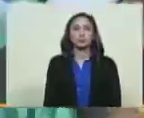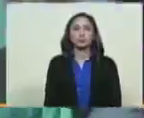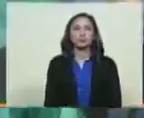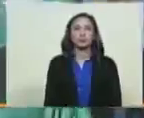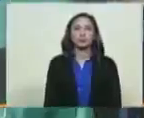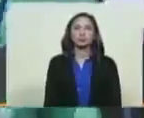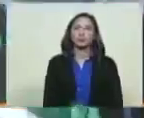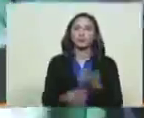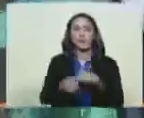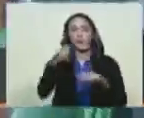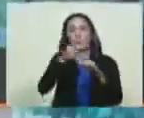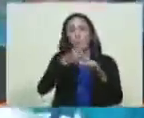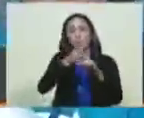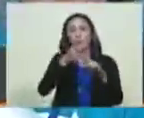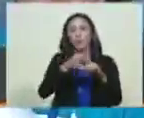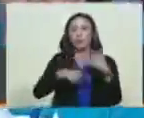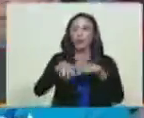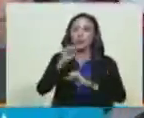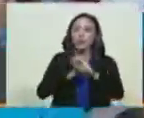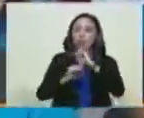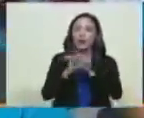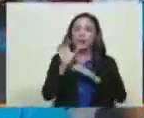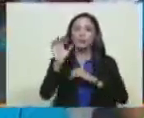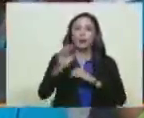la batalla de la economía